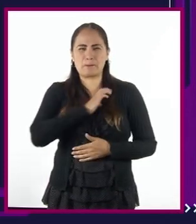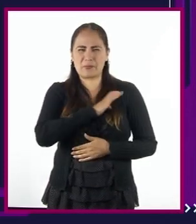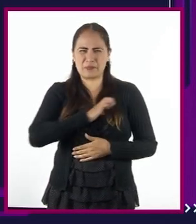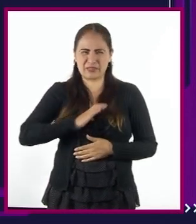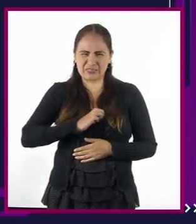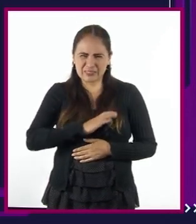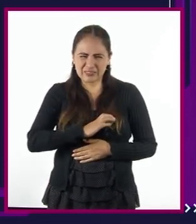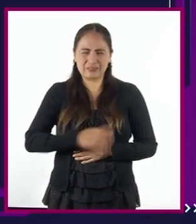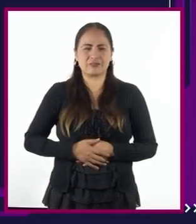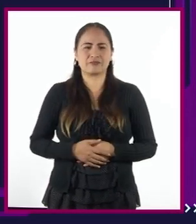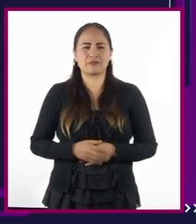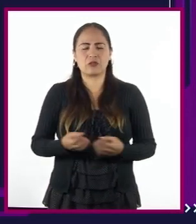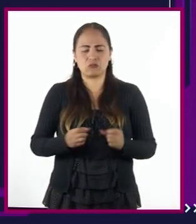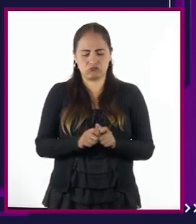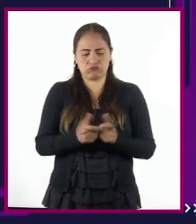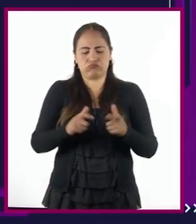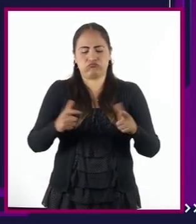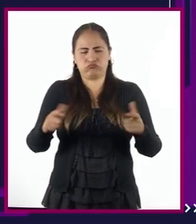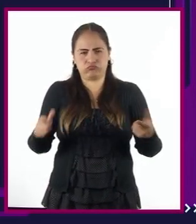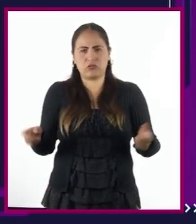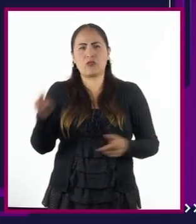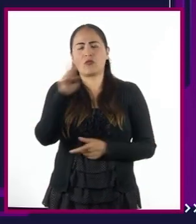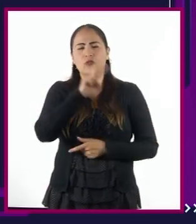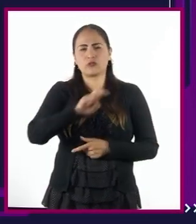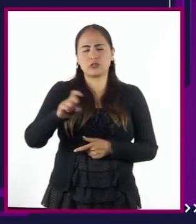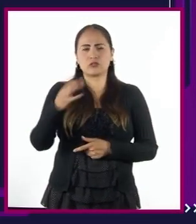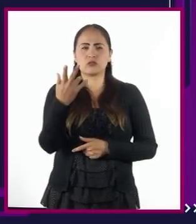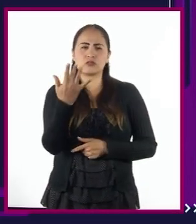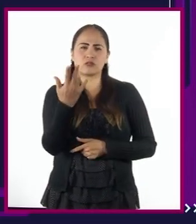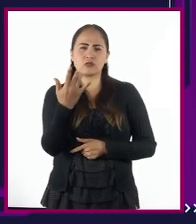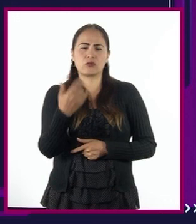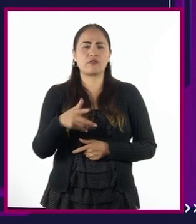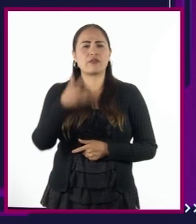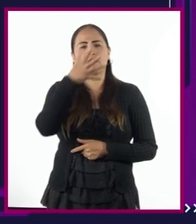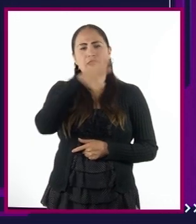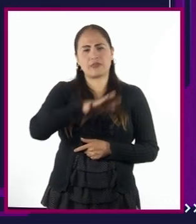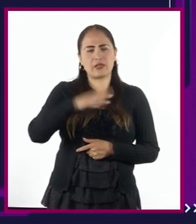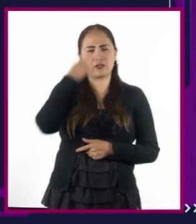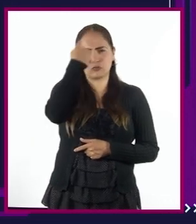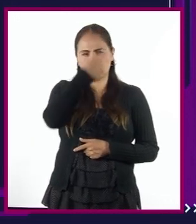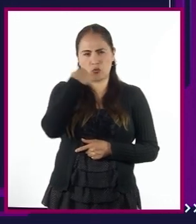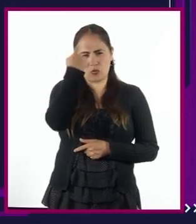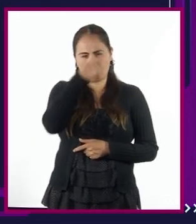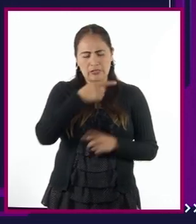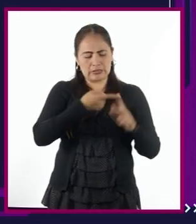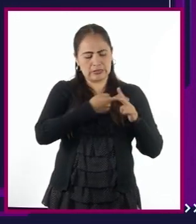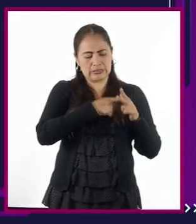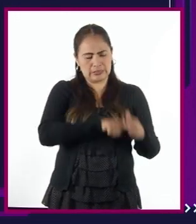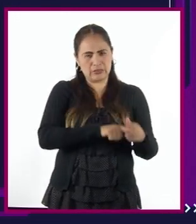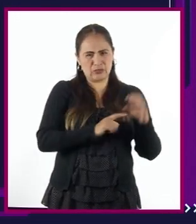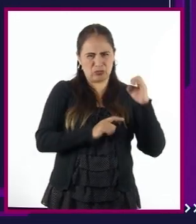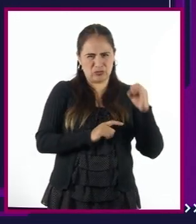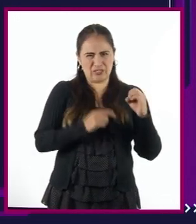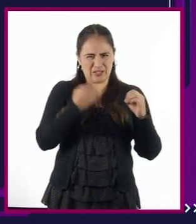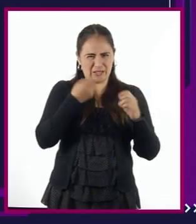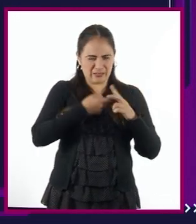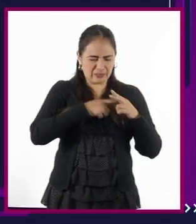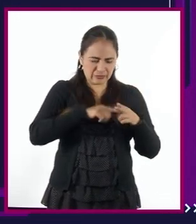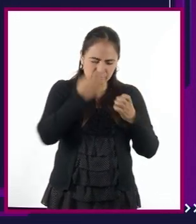bacterias aumentó en 250 bacterias en 10 horas a partir del inicio de